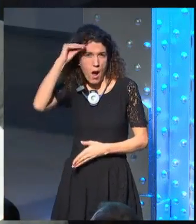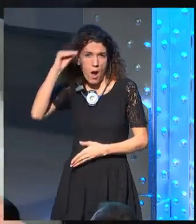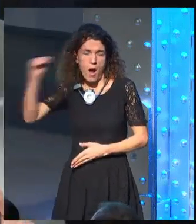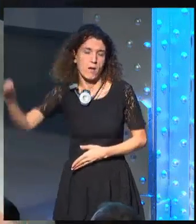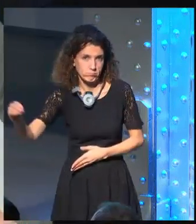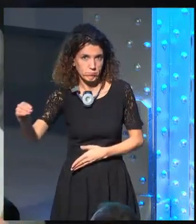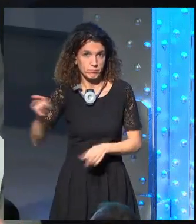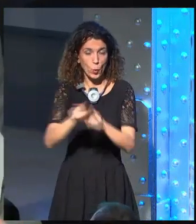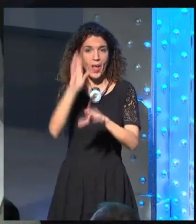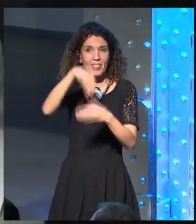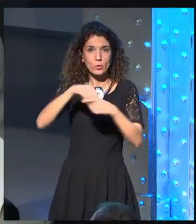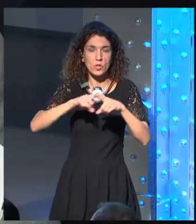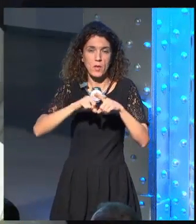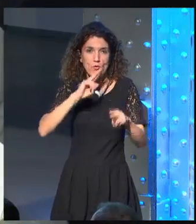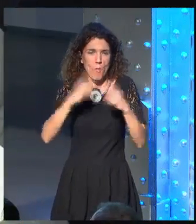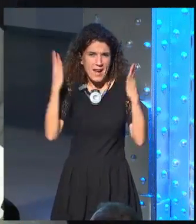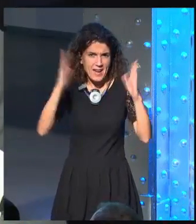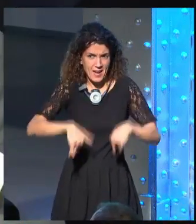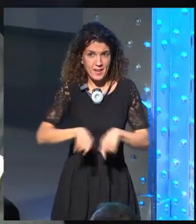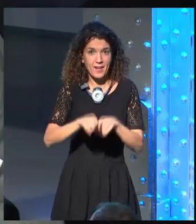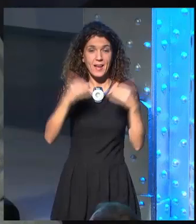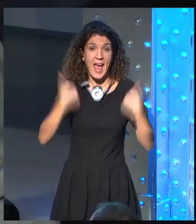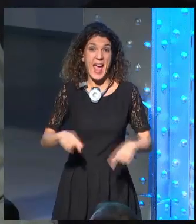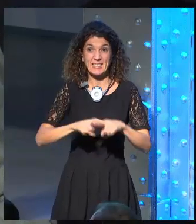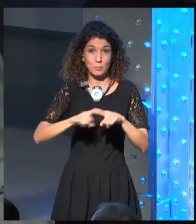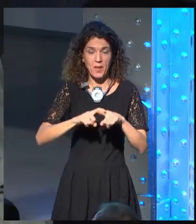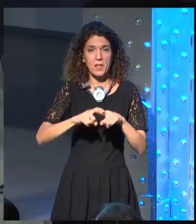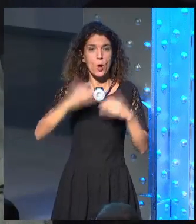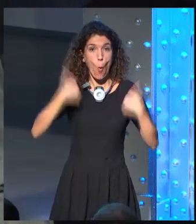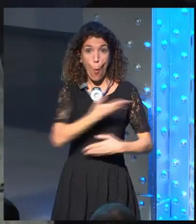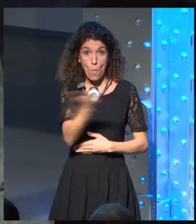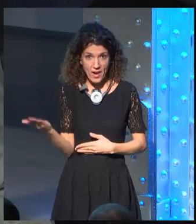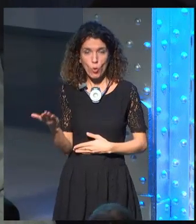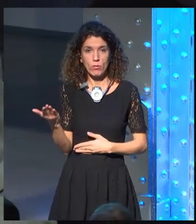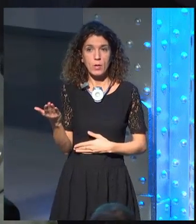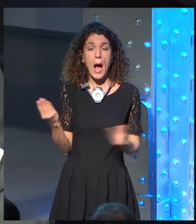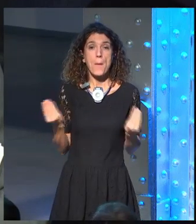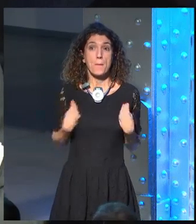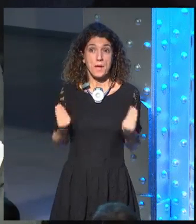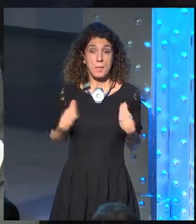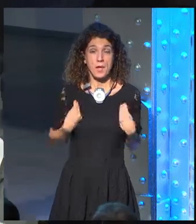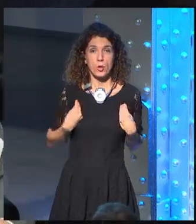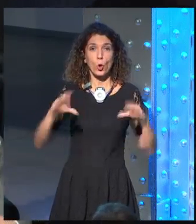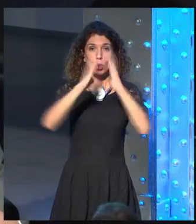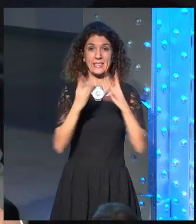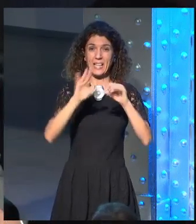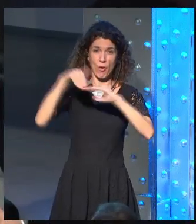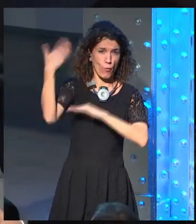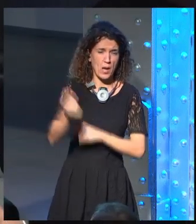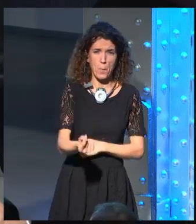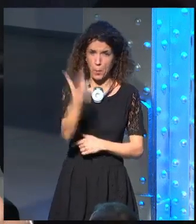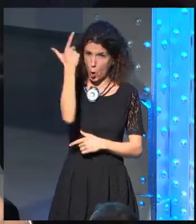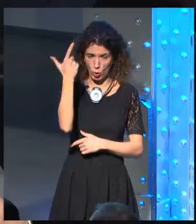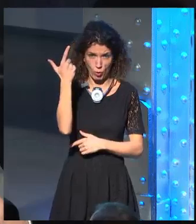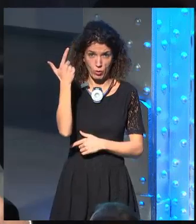que pertenece a esa especie que no tiene nombre, y es la especie de seres humanos que han vivido fuera del planeta Tierra. Muy